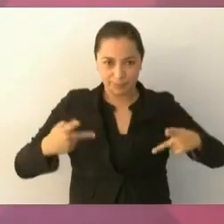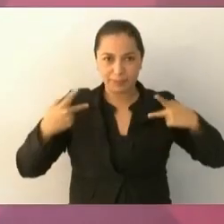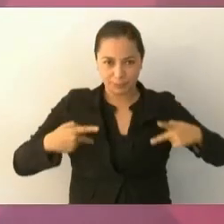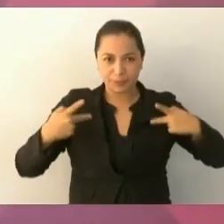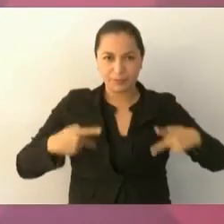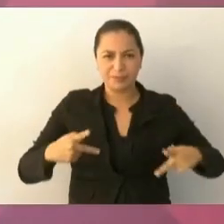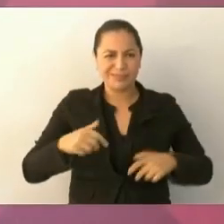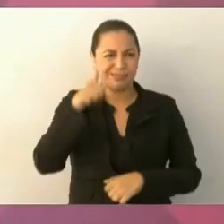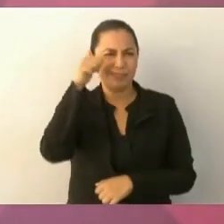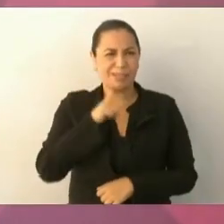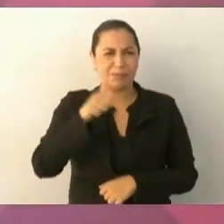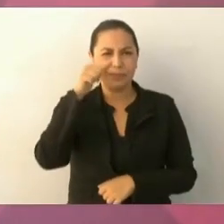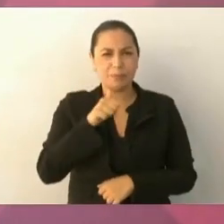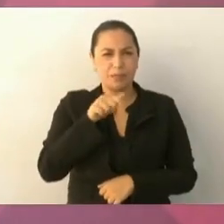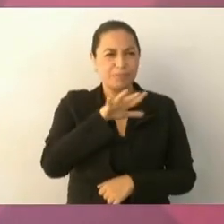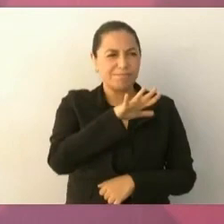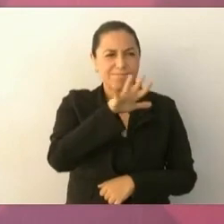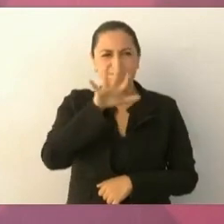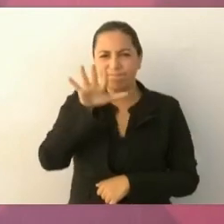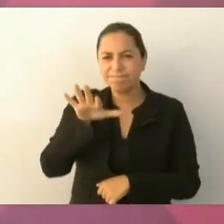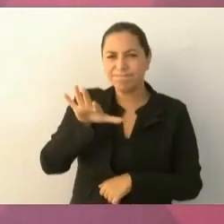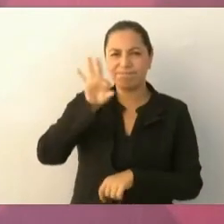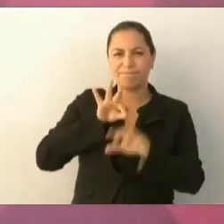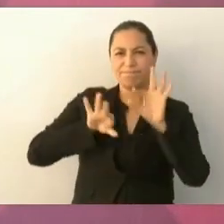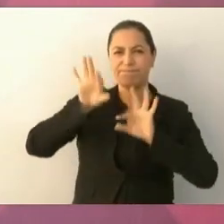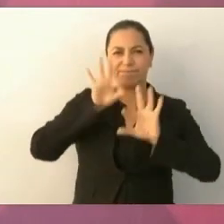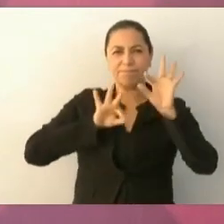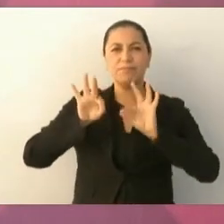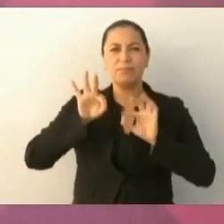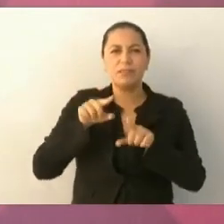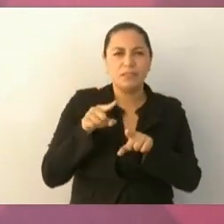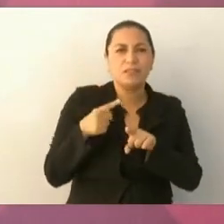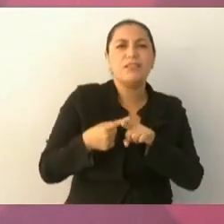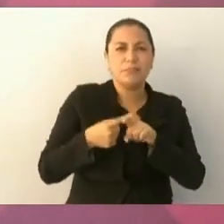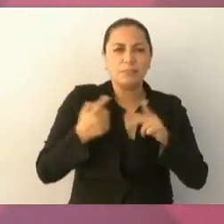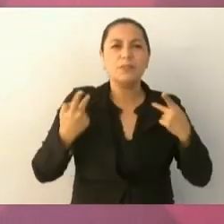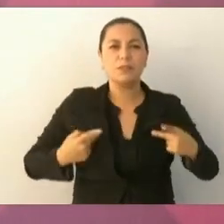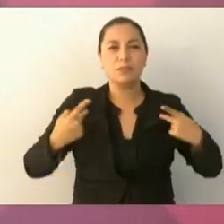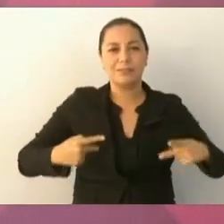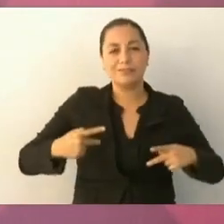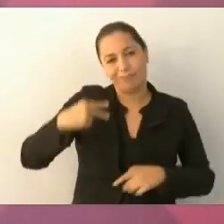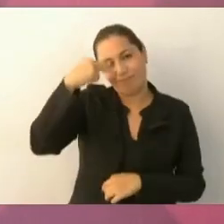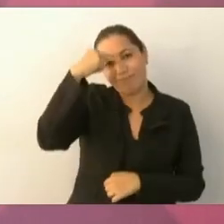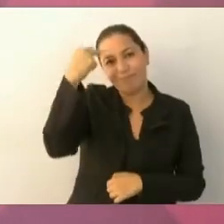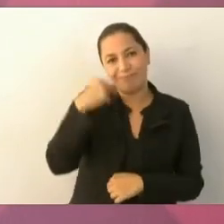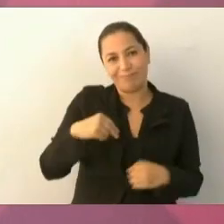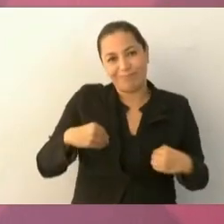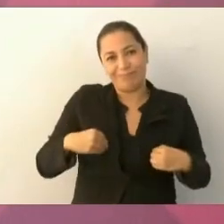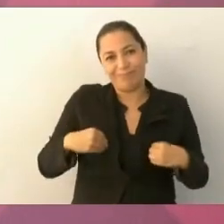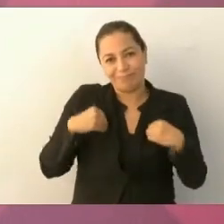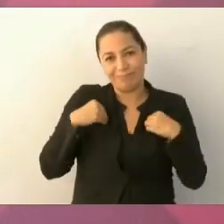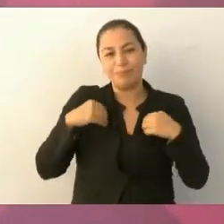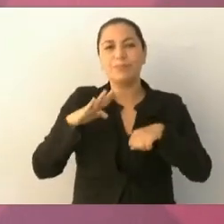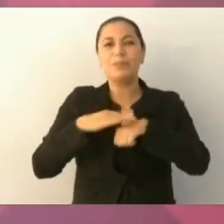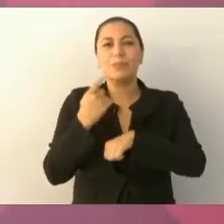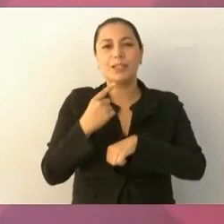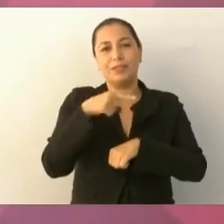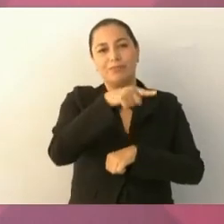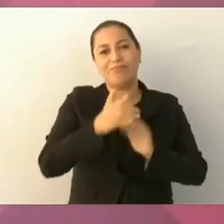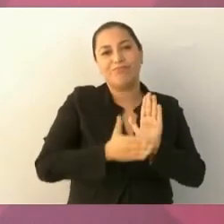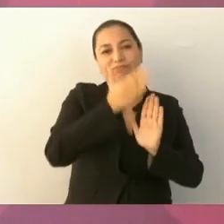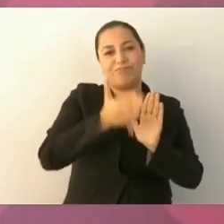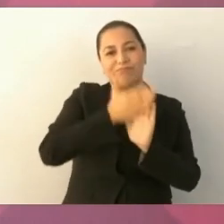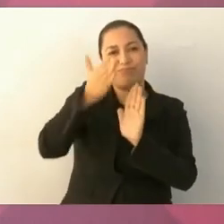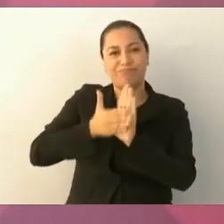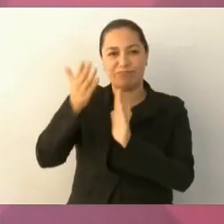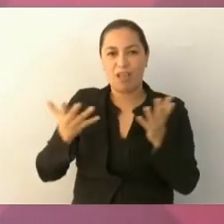siempre escogen a los mexicanos para las obras.